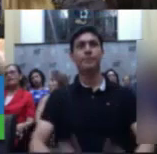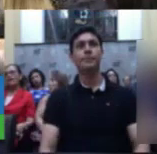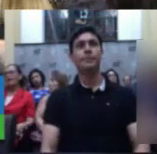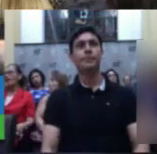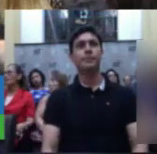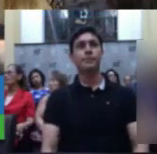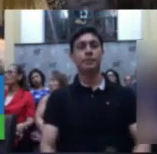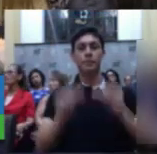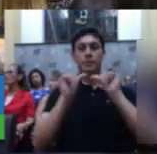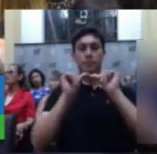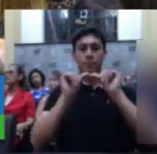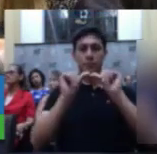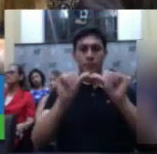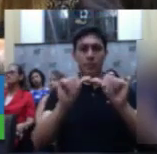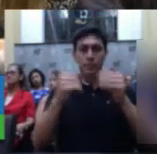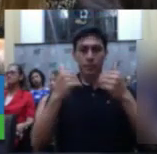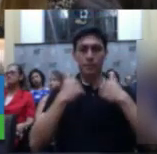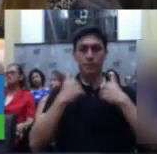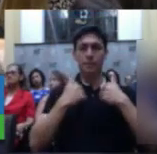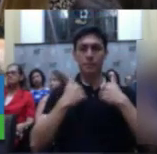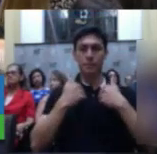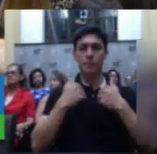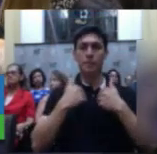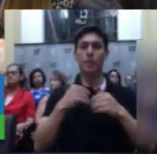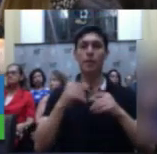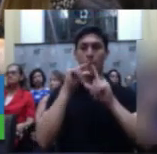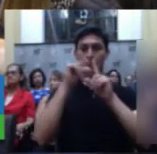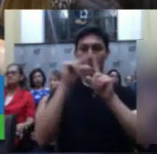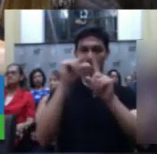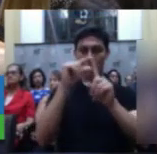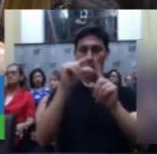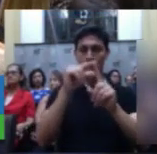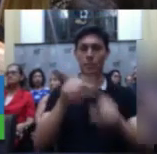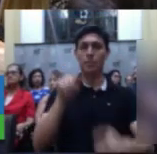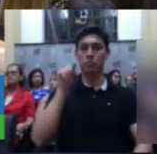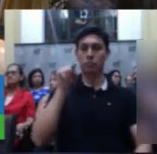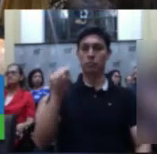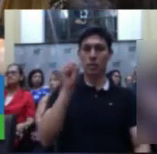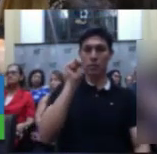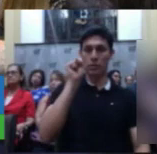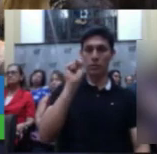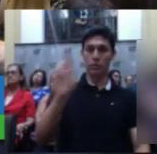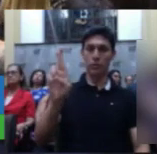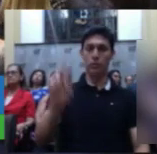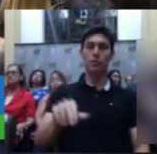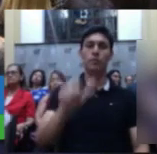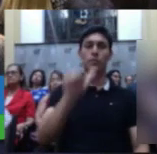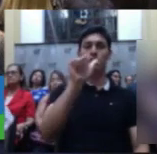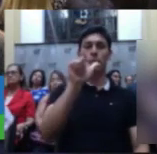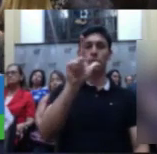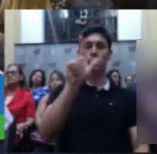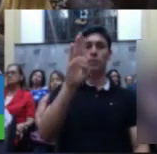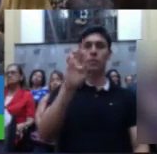A continuación tendremos las palabras del señor Alberto de Belaúnde de Cárdenas, congresista de la